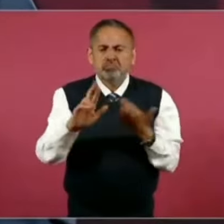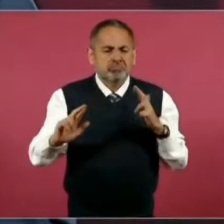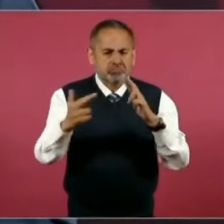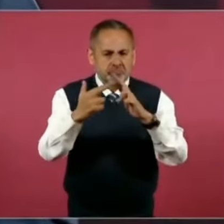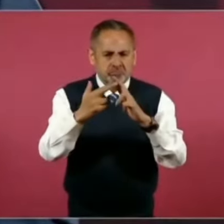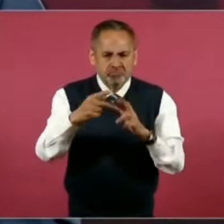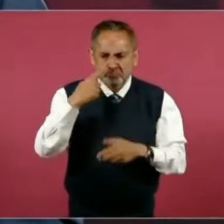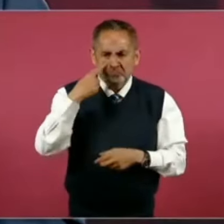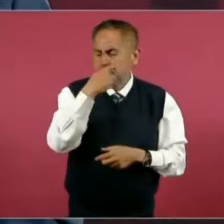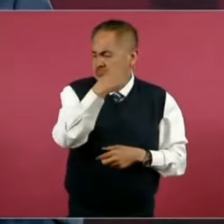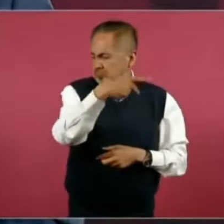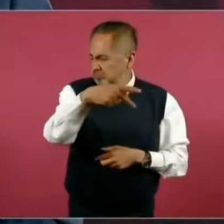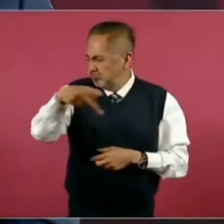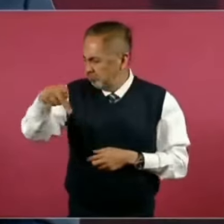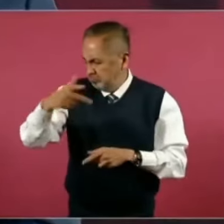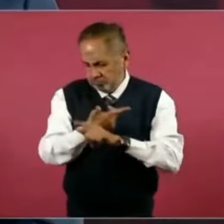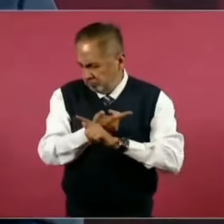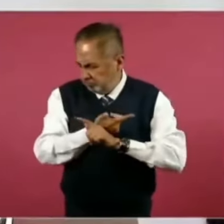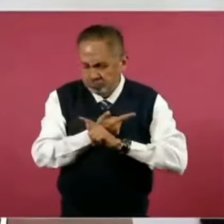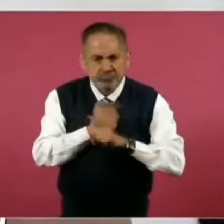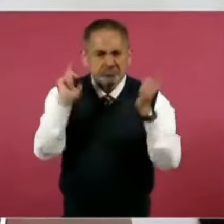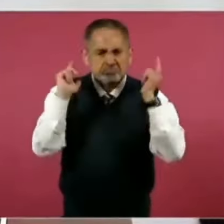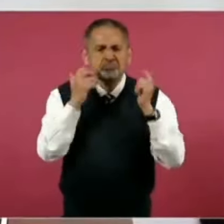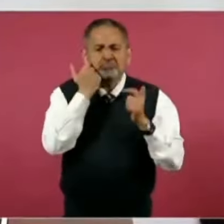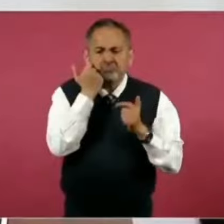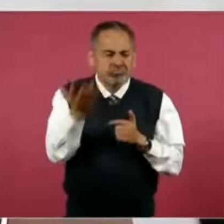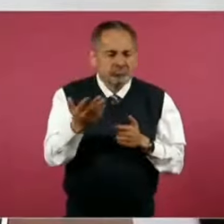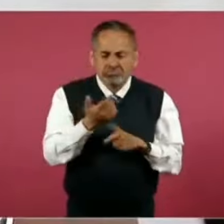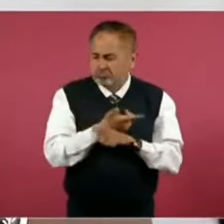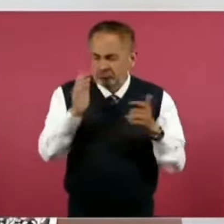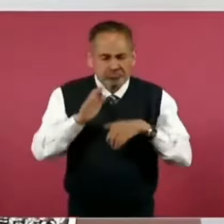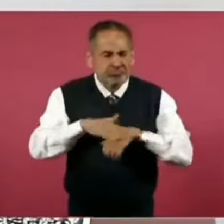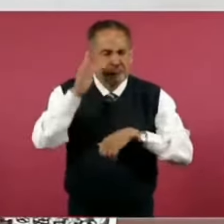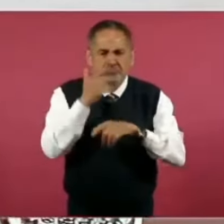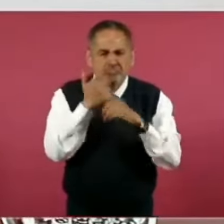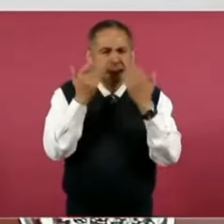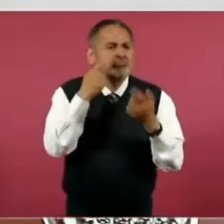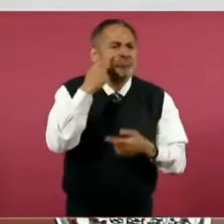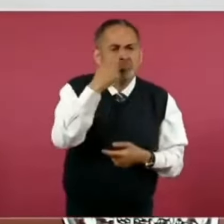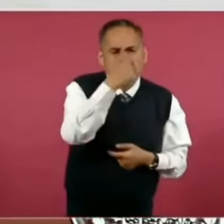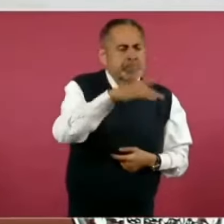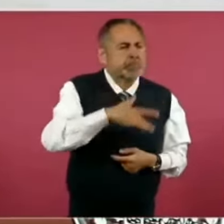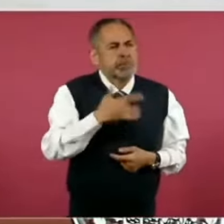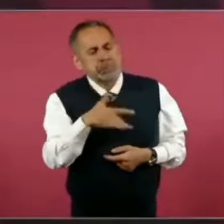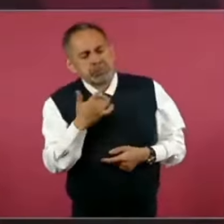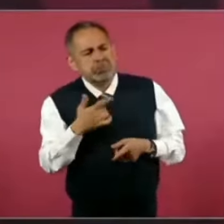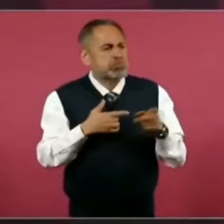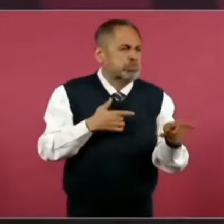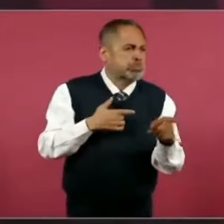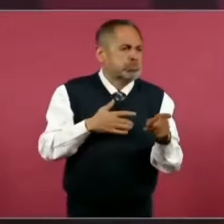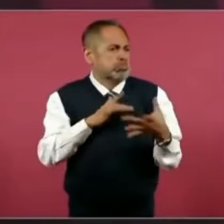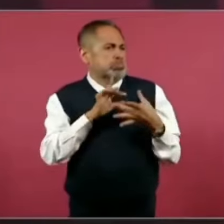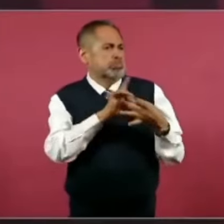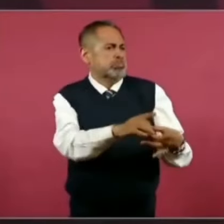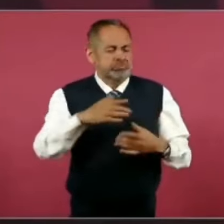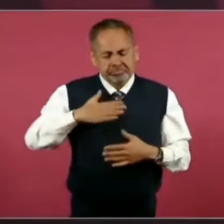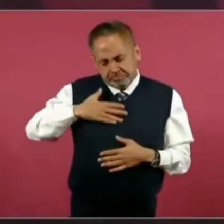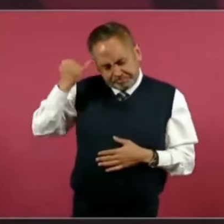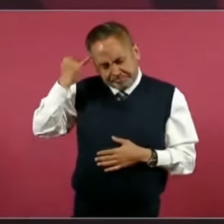de tener la religión que más se